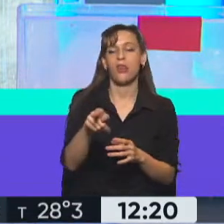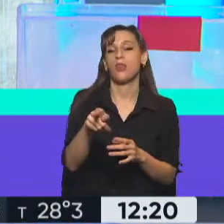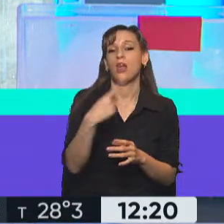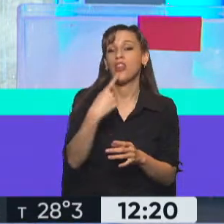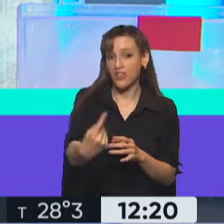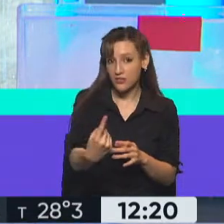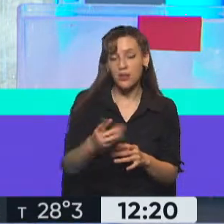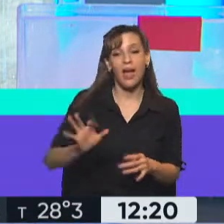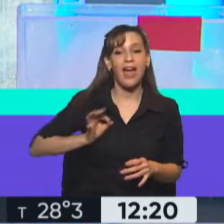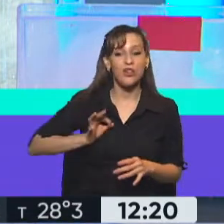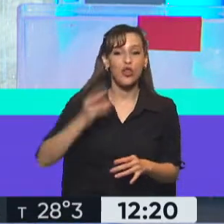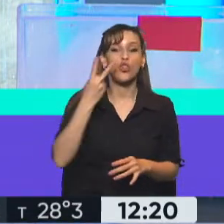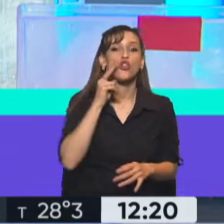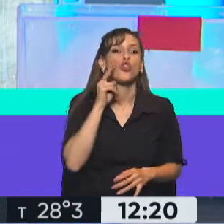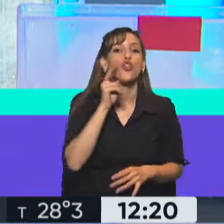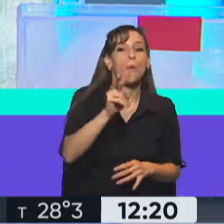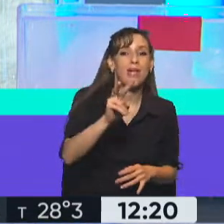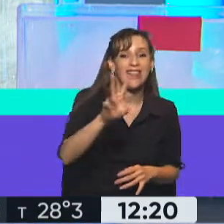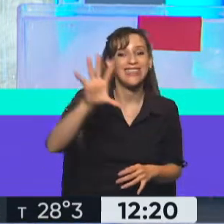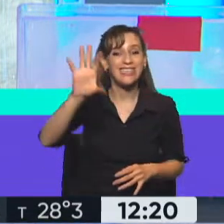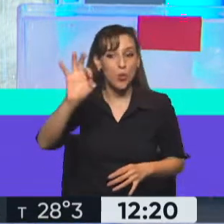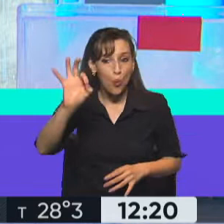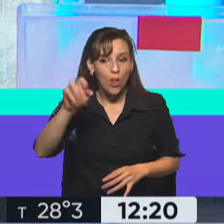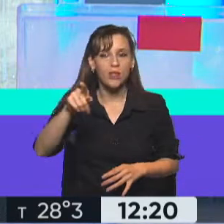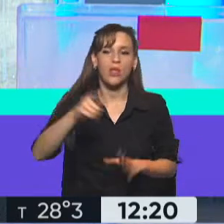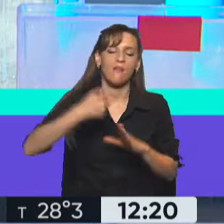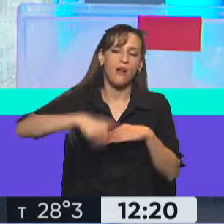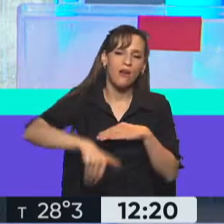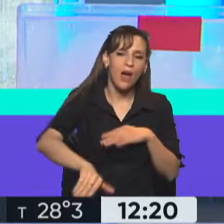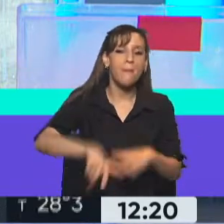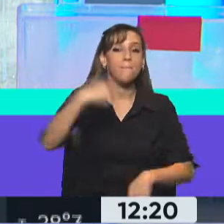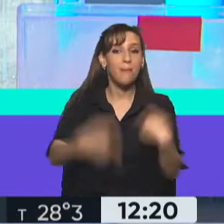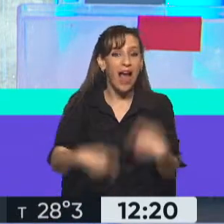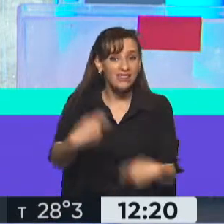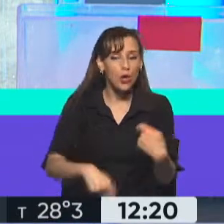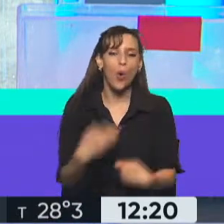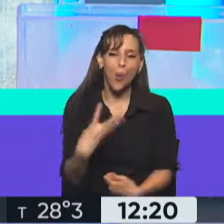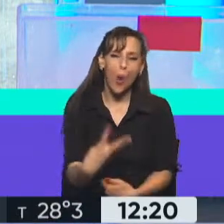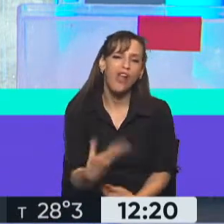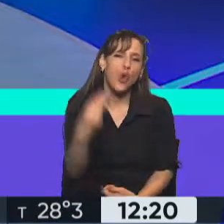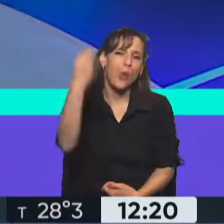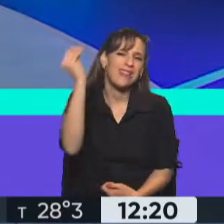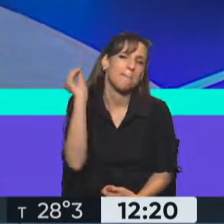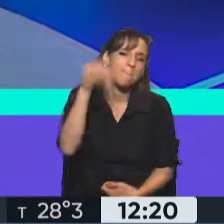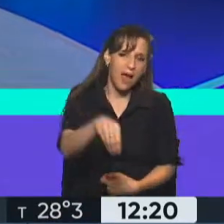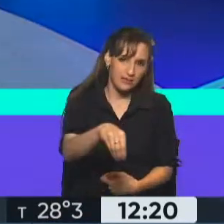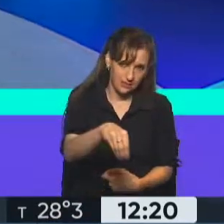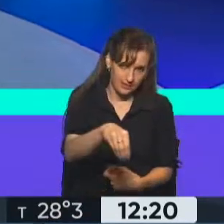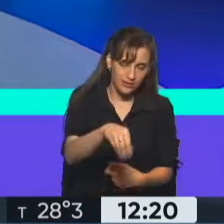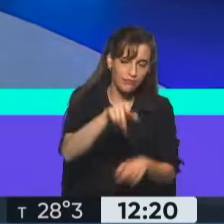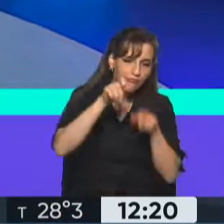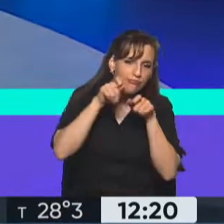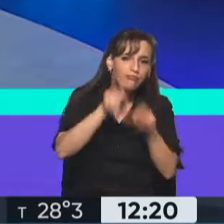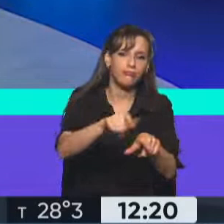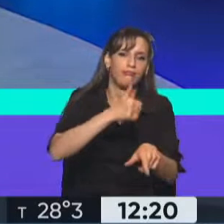se va a cuadruplicar la cantidad de plástico en los océanos que ya es una cifra trágica vamos hablando